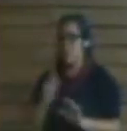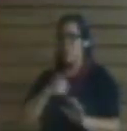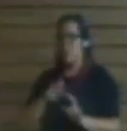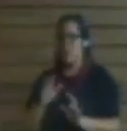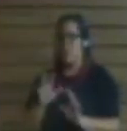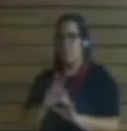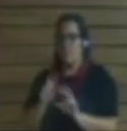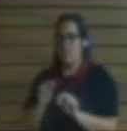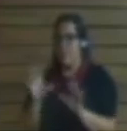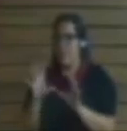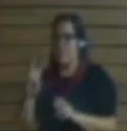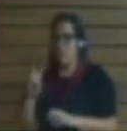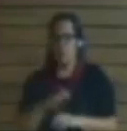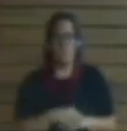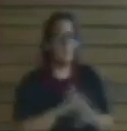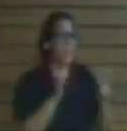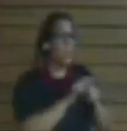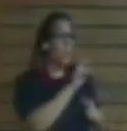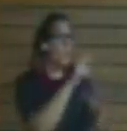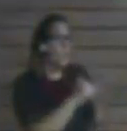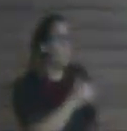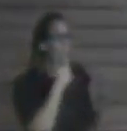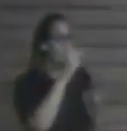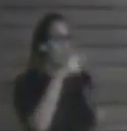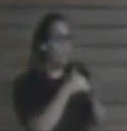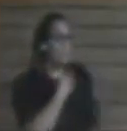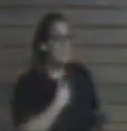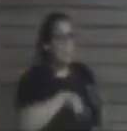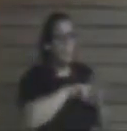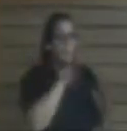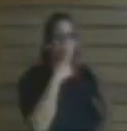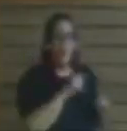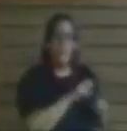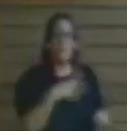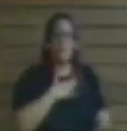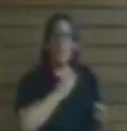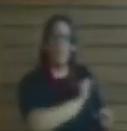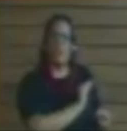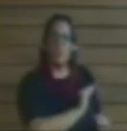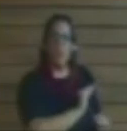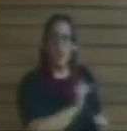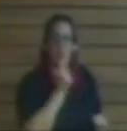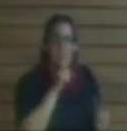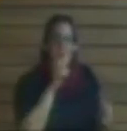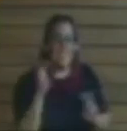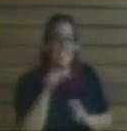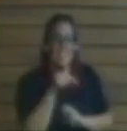dejo terminar 10 segundos. En 12.000. Y se apuntan esos 12.000 en su cuenta de resultados. De estas,